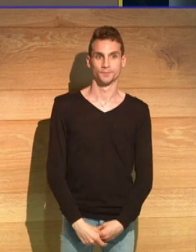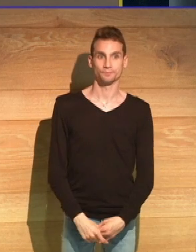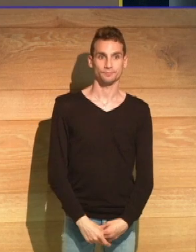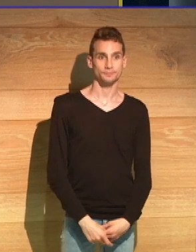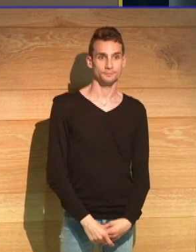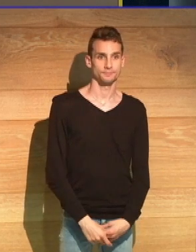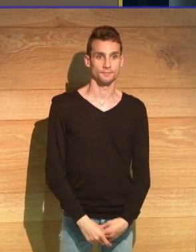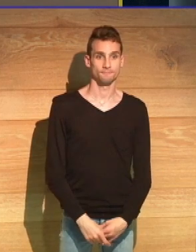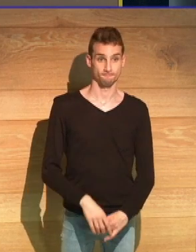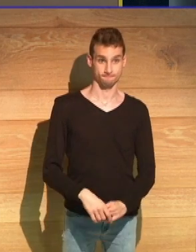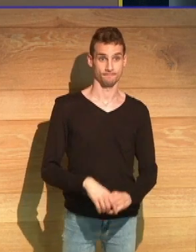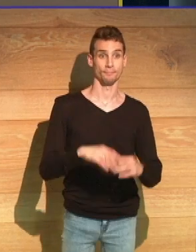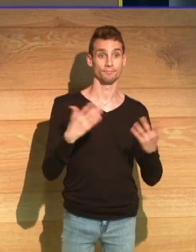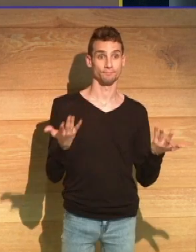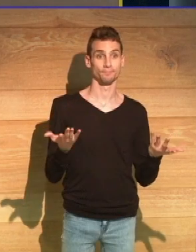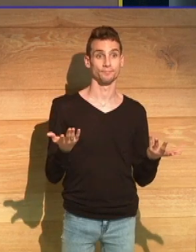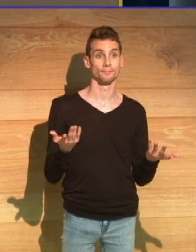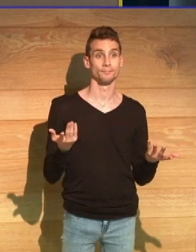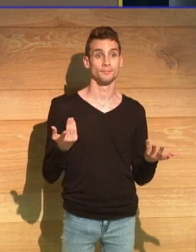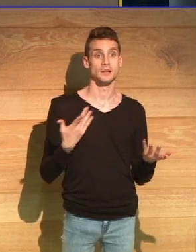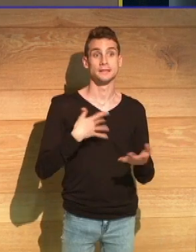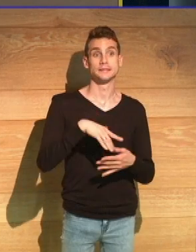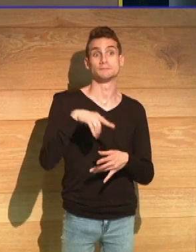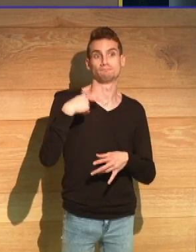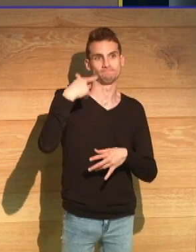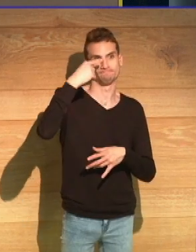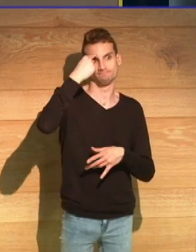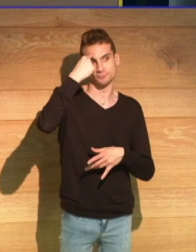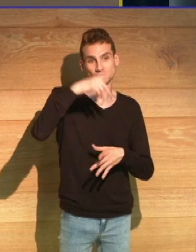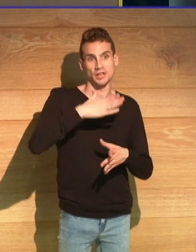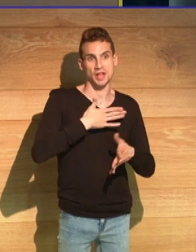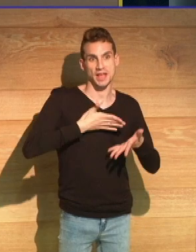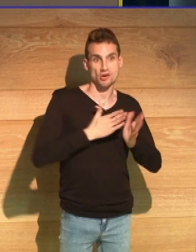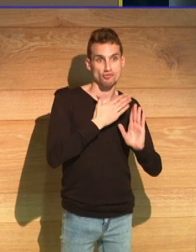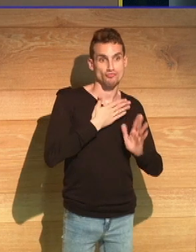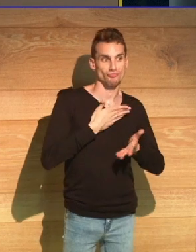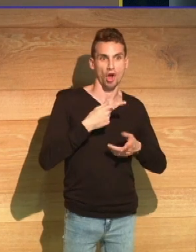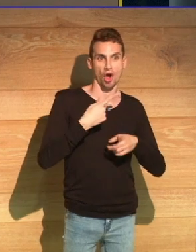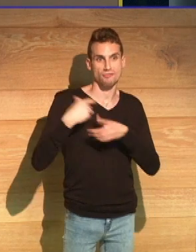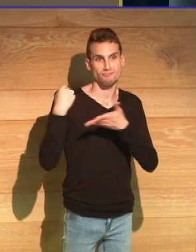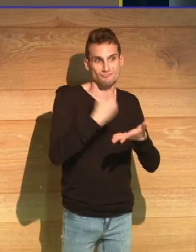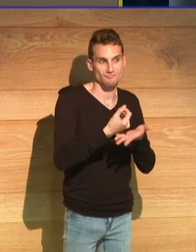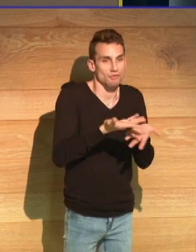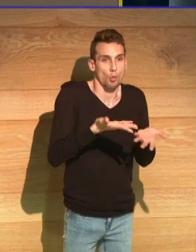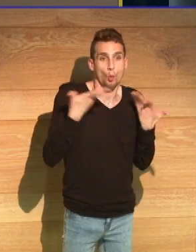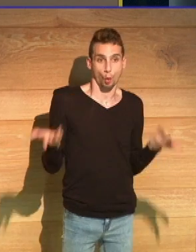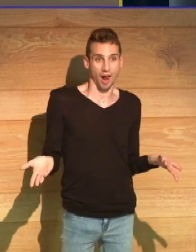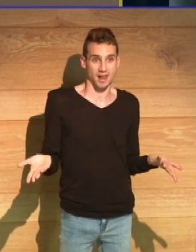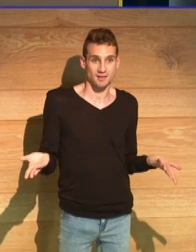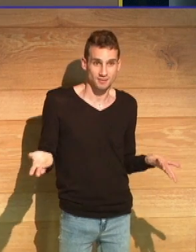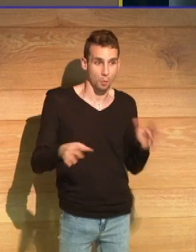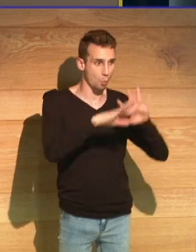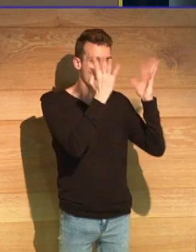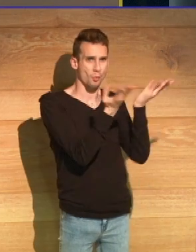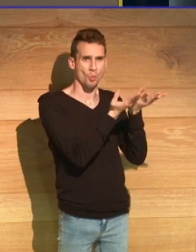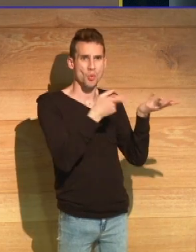Y sí, entonces es como, todavía yo no sé qué vamos a dejar a nuestros hijos el mundo,